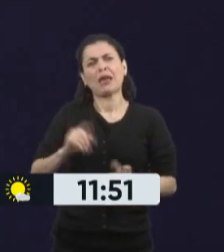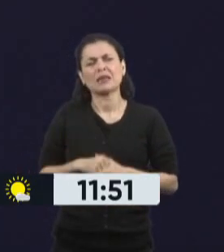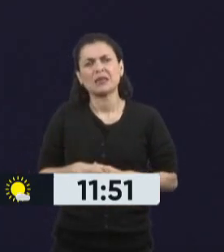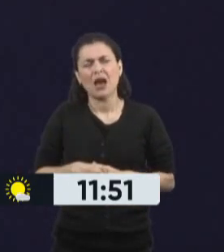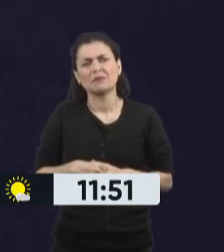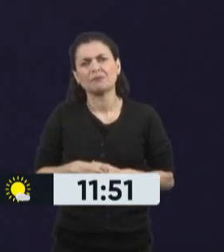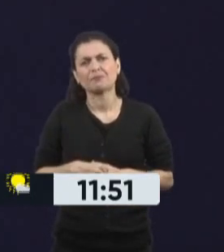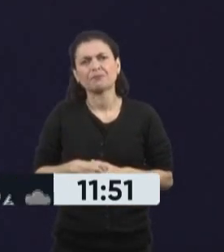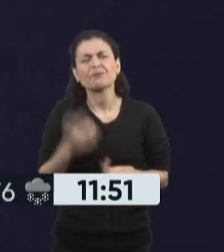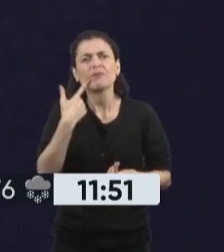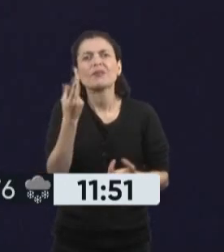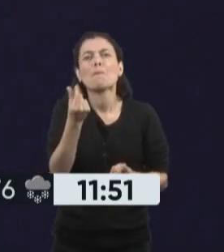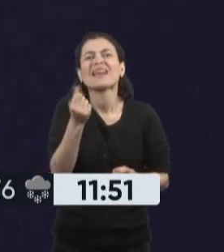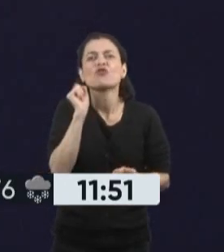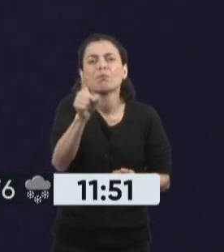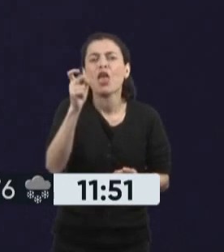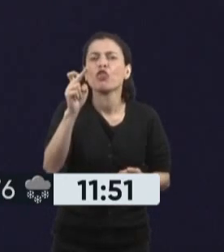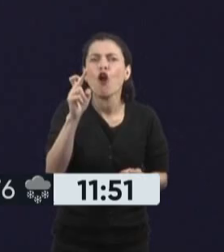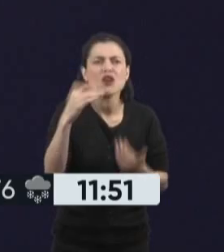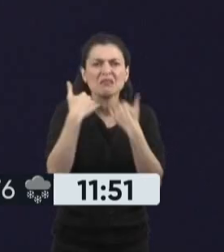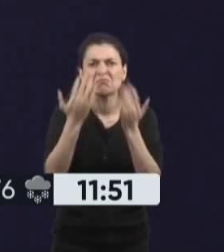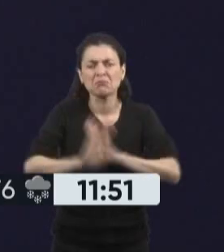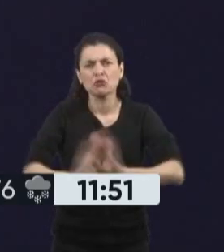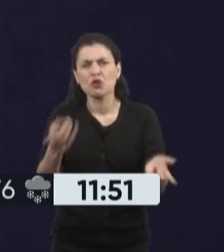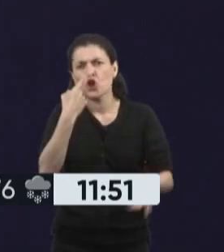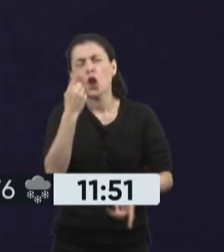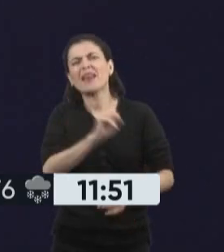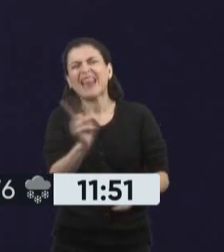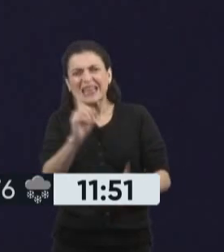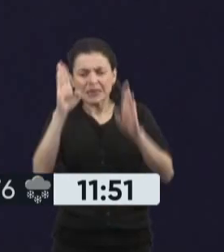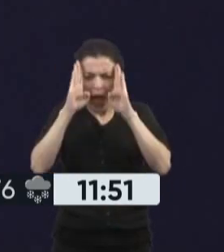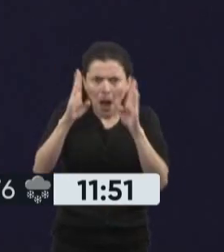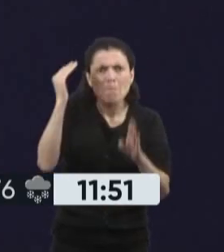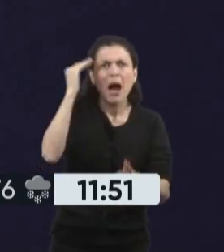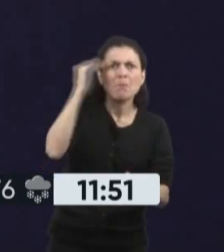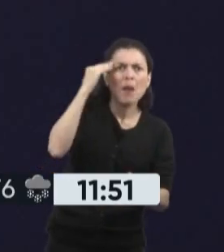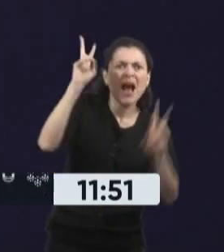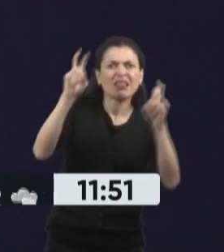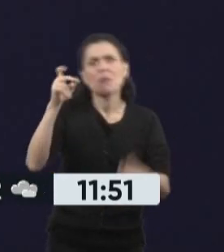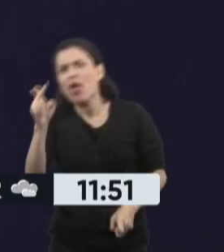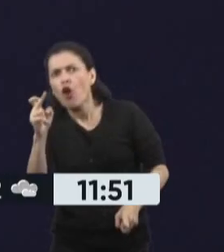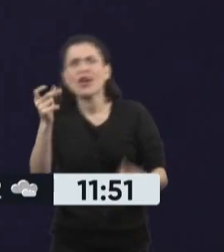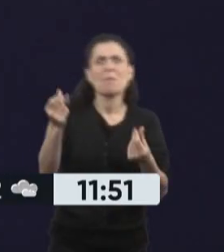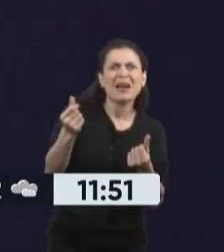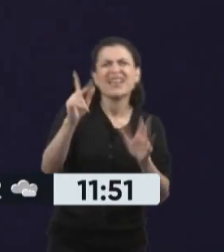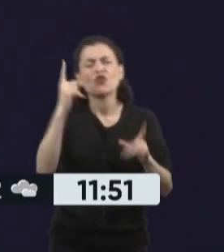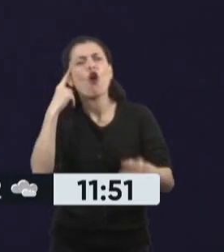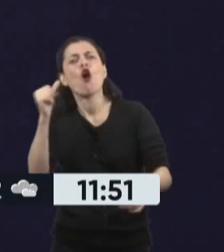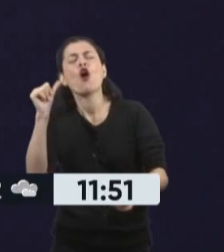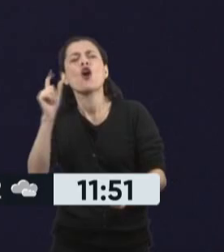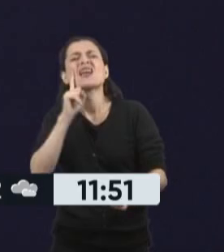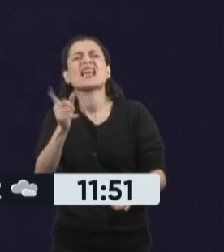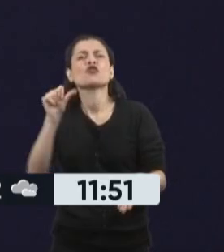el valor del dólar. No estamos preocupados por el dólar, no nos ocupa el dólar, no nos ocupa el riesgo